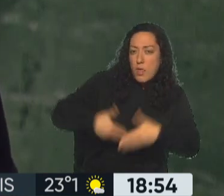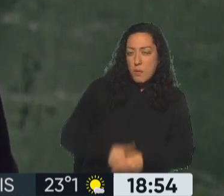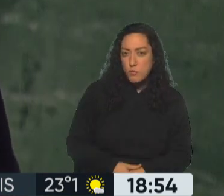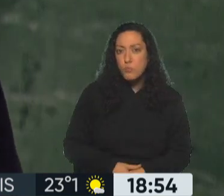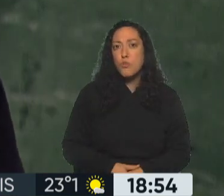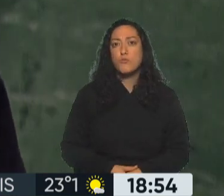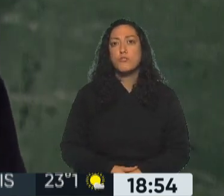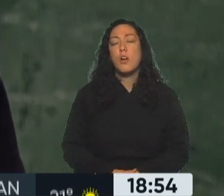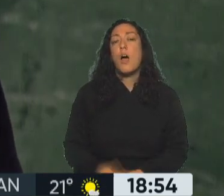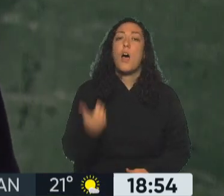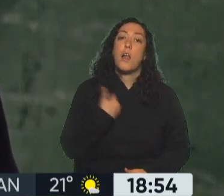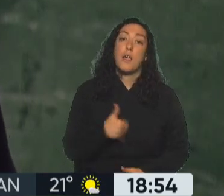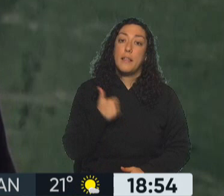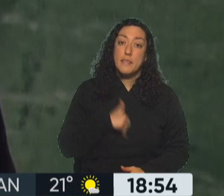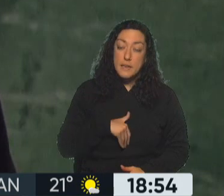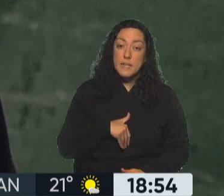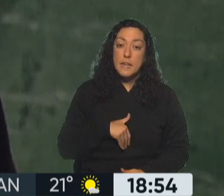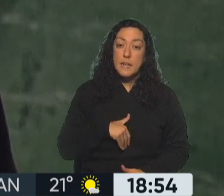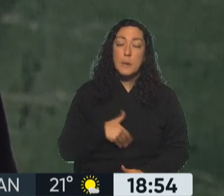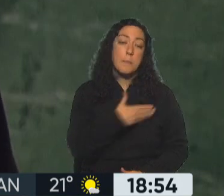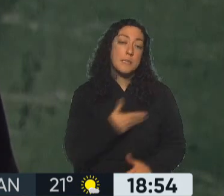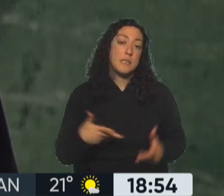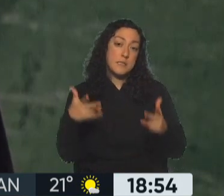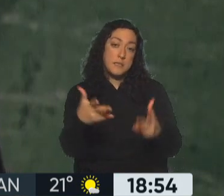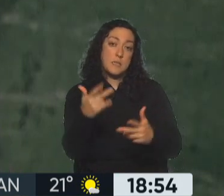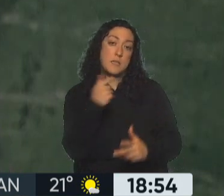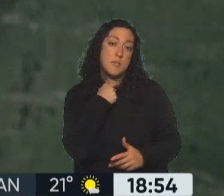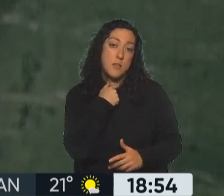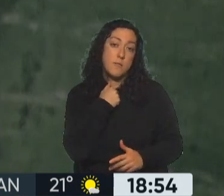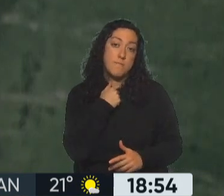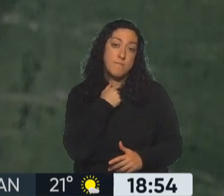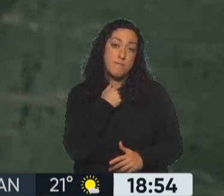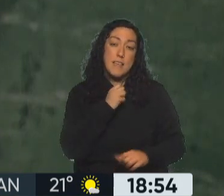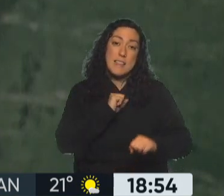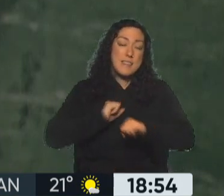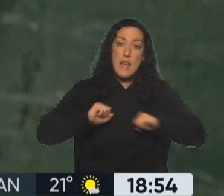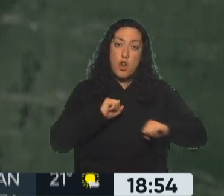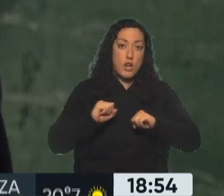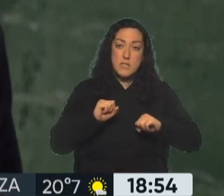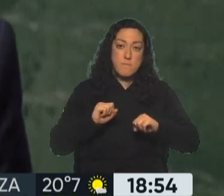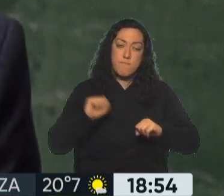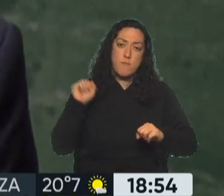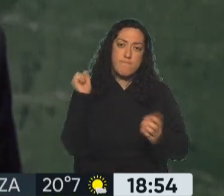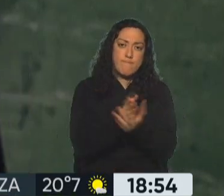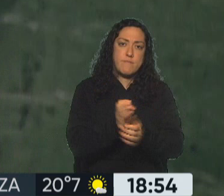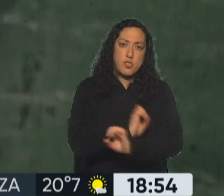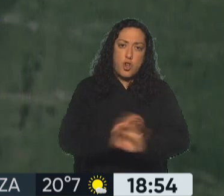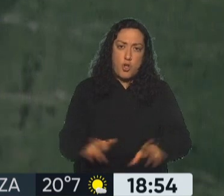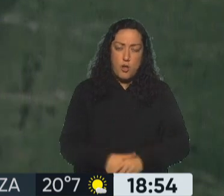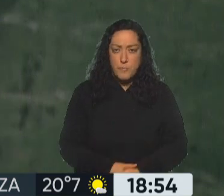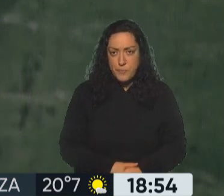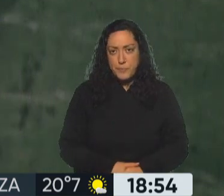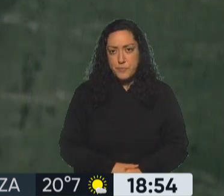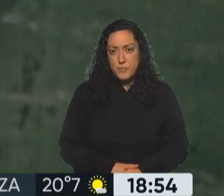La Argentina, señor presidente, condena el terrorismo en todas sus formas y manifestaciones.